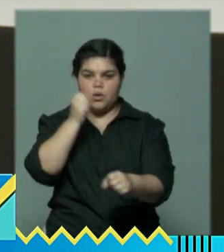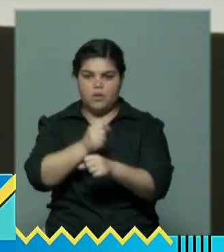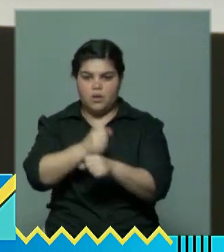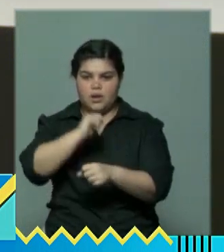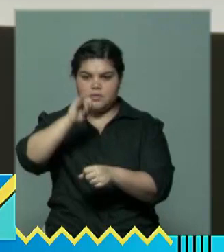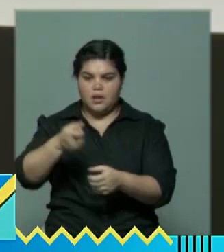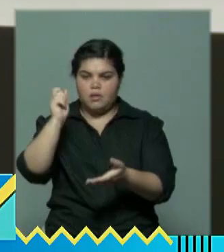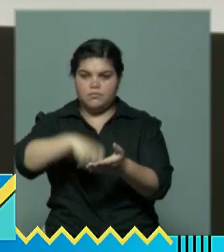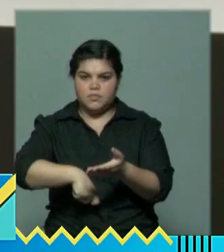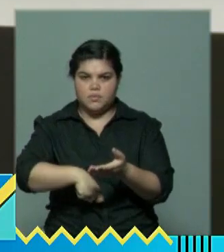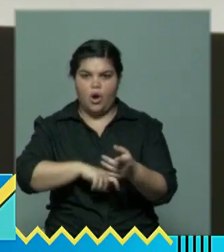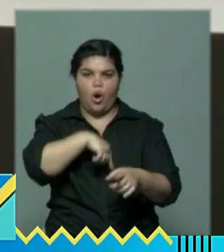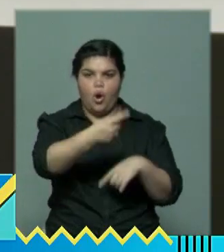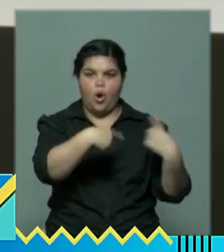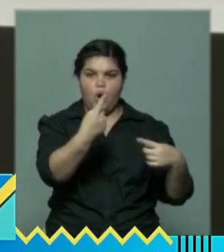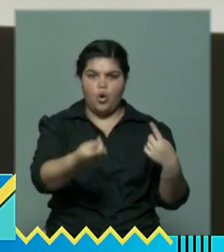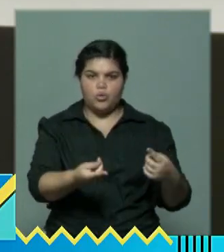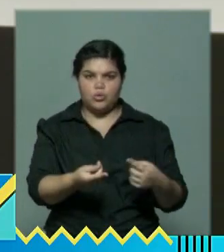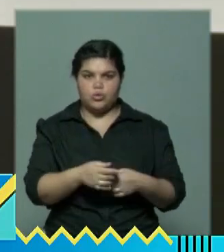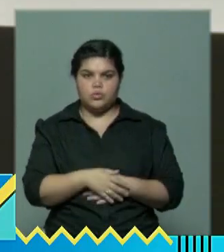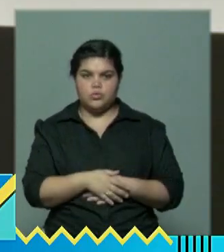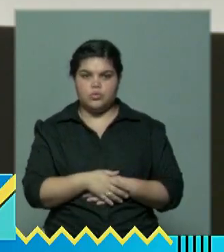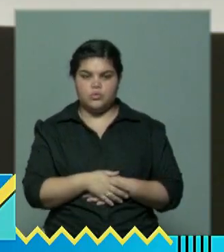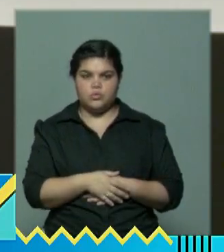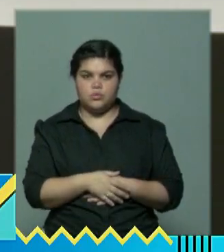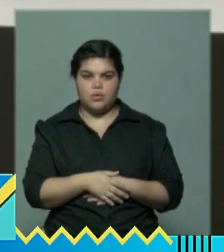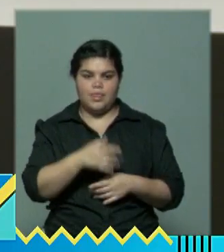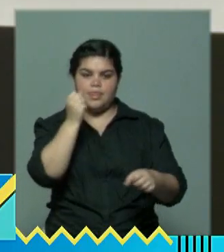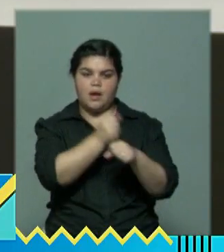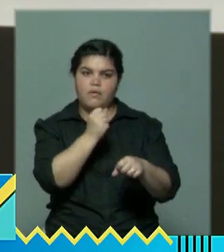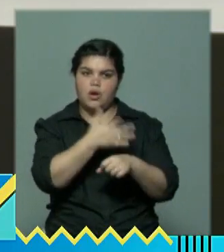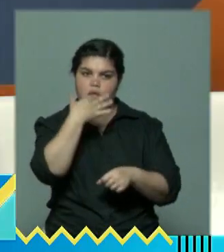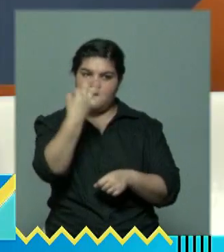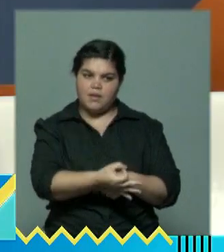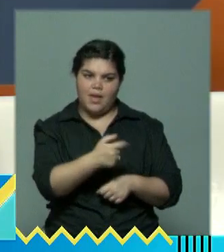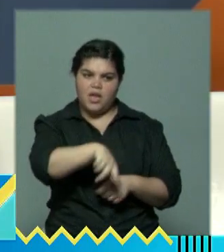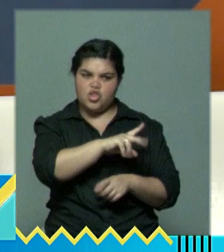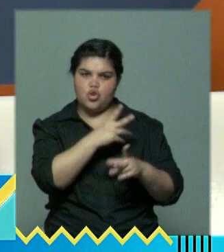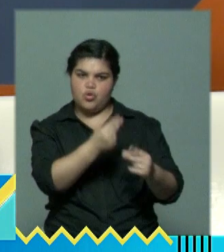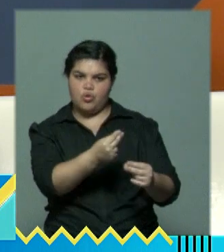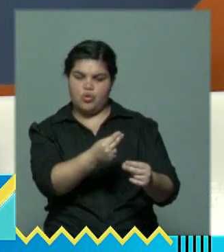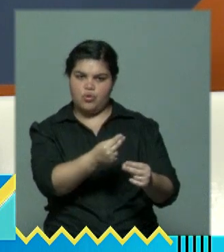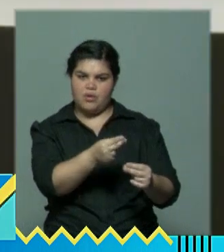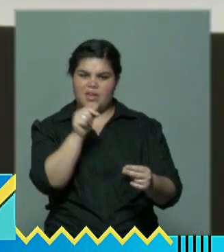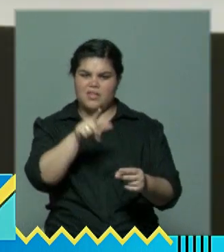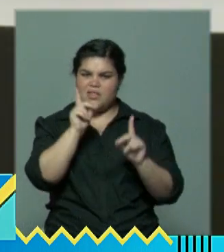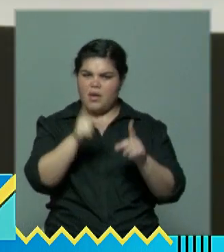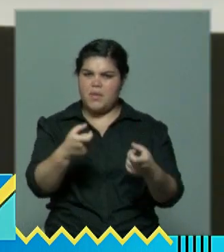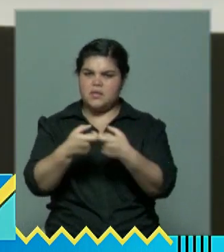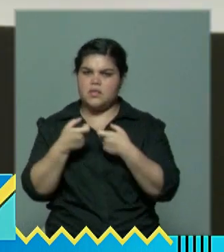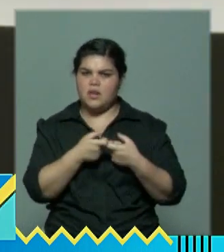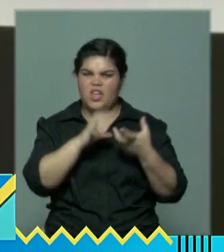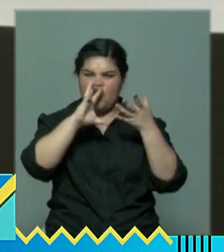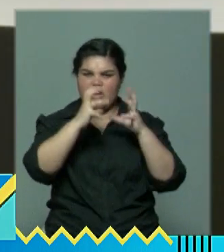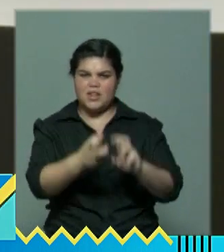corresponden a las distintas provincias, o más que nada a, si se quiere, a los trabajadores reales, no. O sea, también hay una crisis también sindical, más allá de